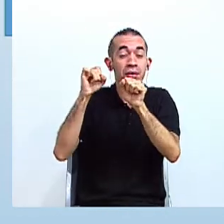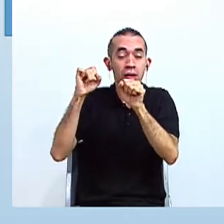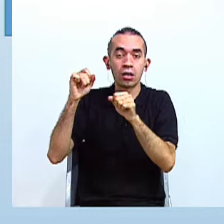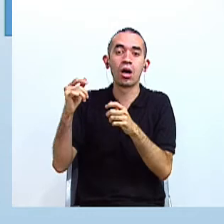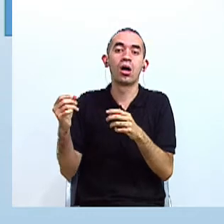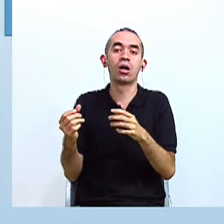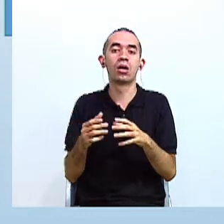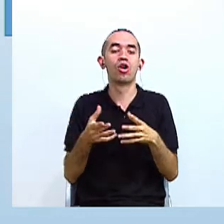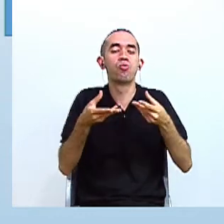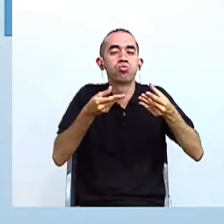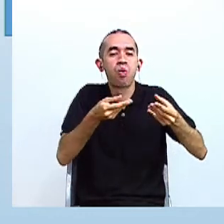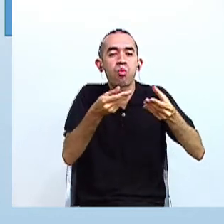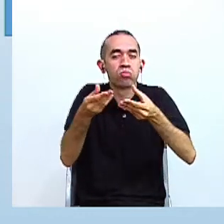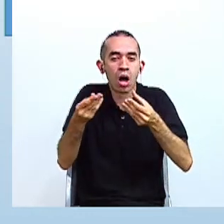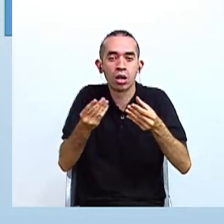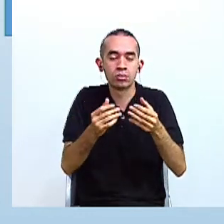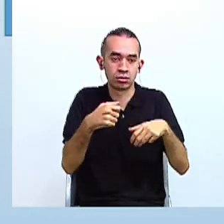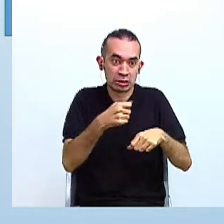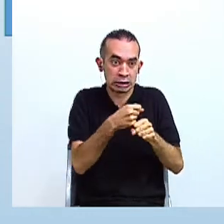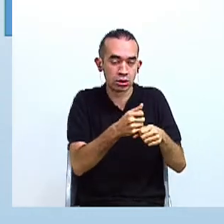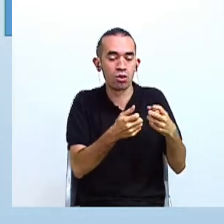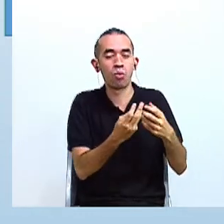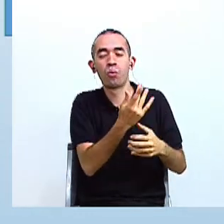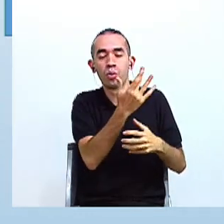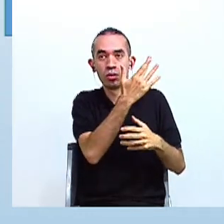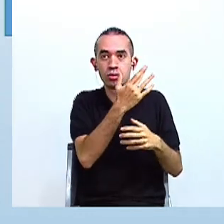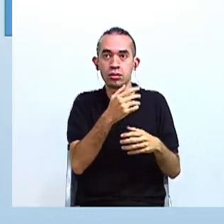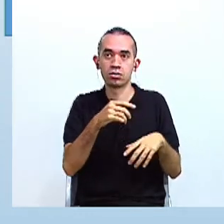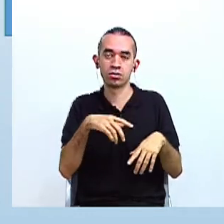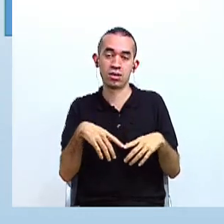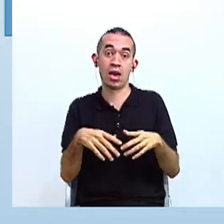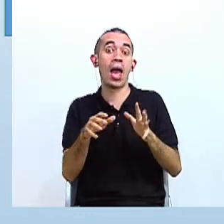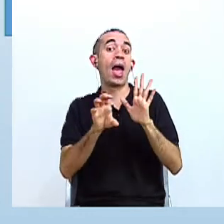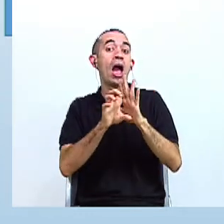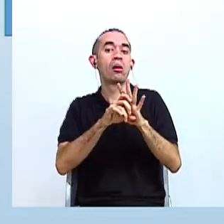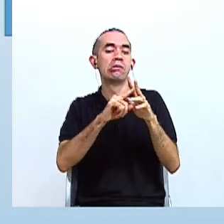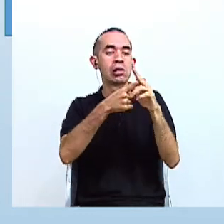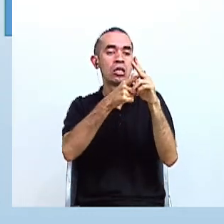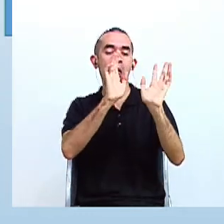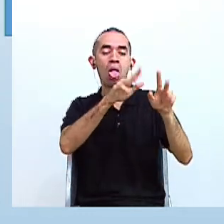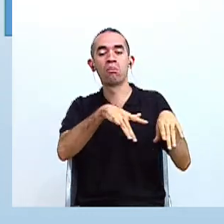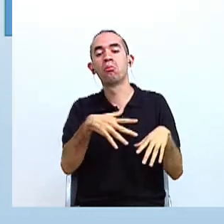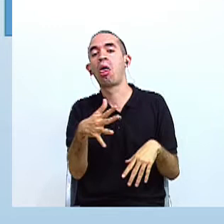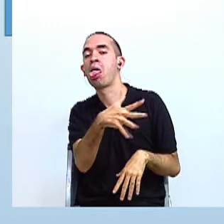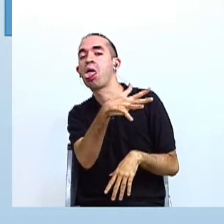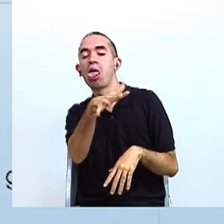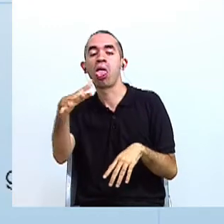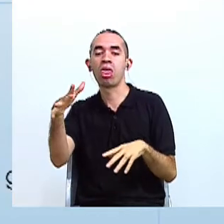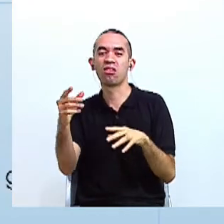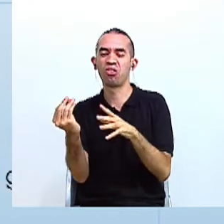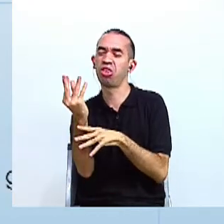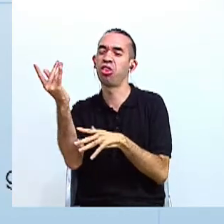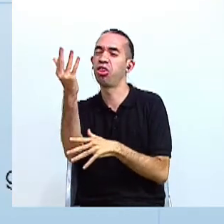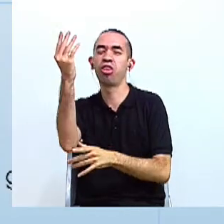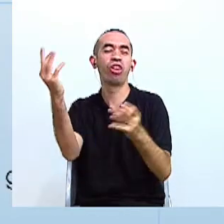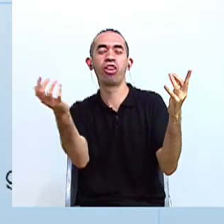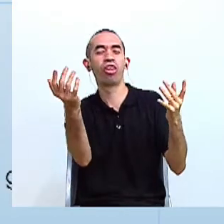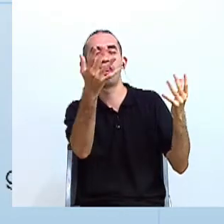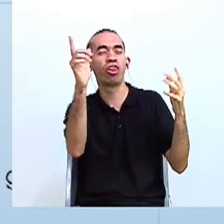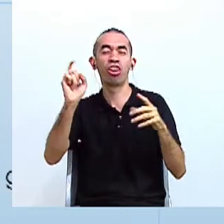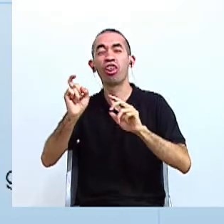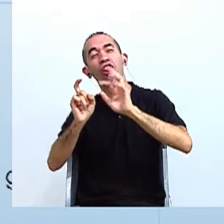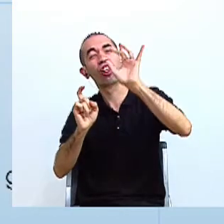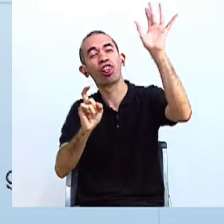Todos estos artefactos, sobre todo cuando no están bien calibrados, cuando no funcionan bien, causan daños irreparables al medio